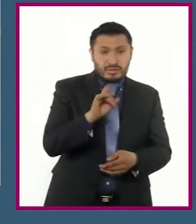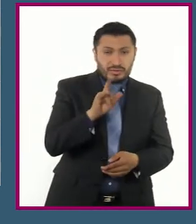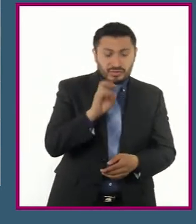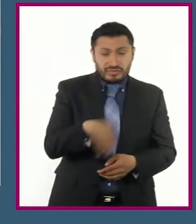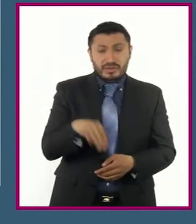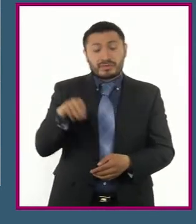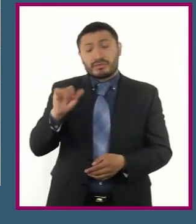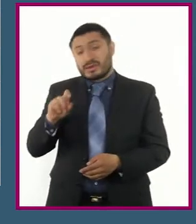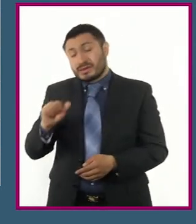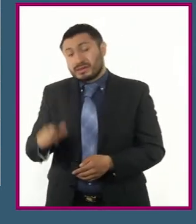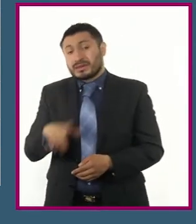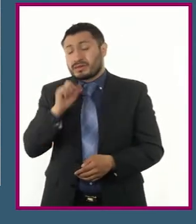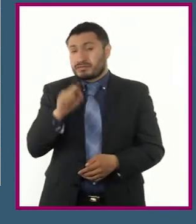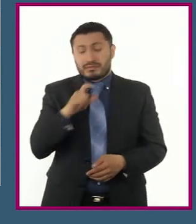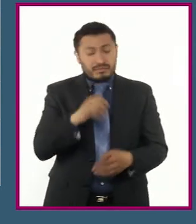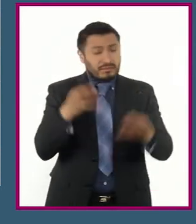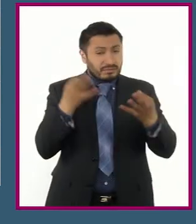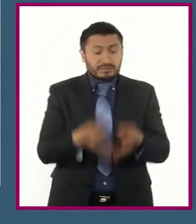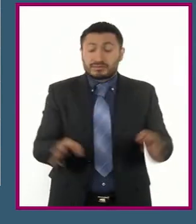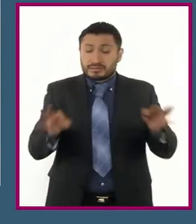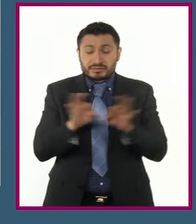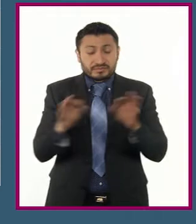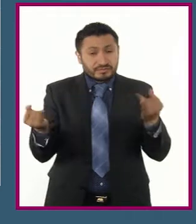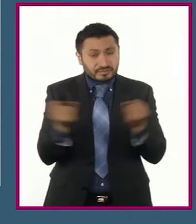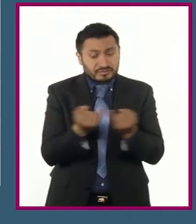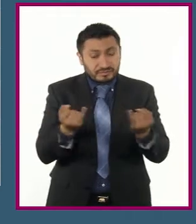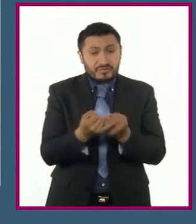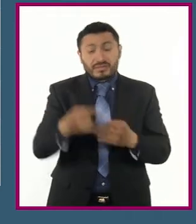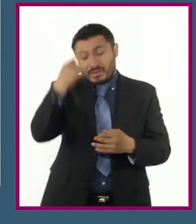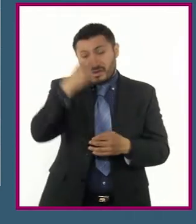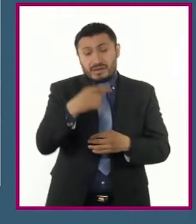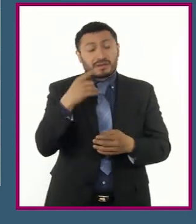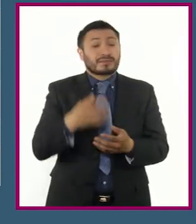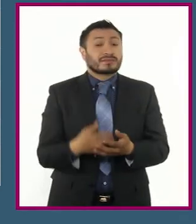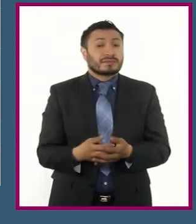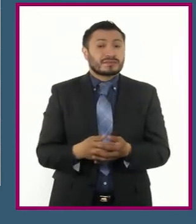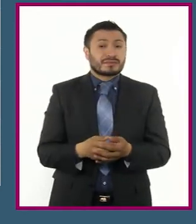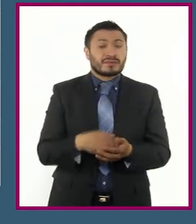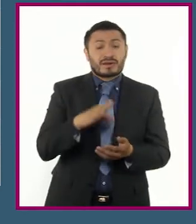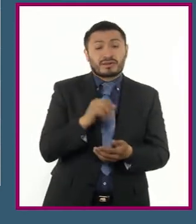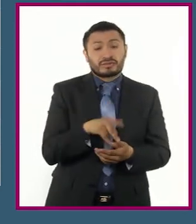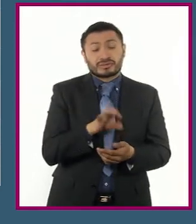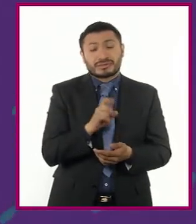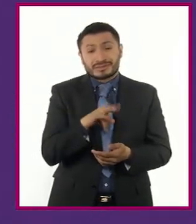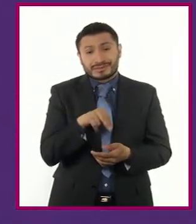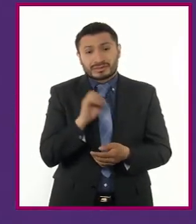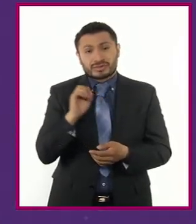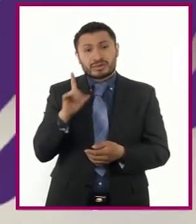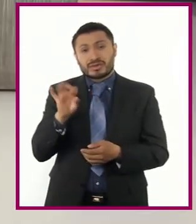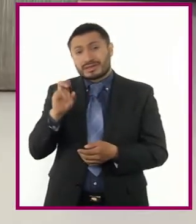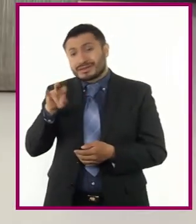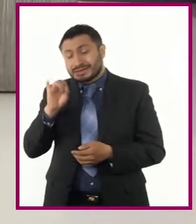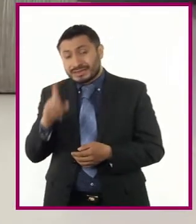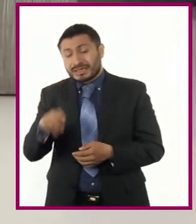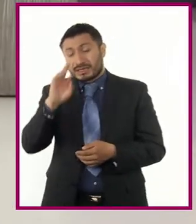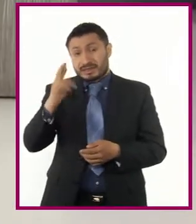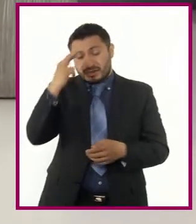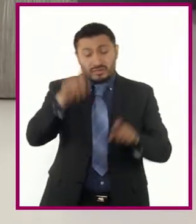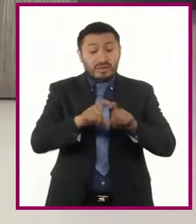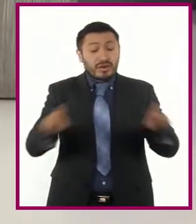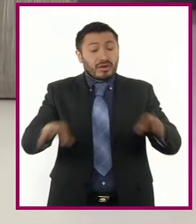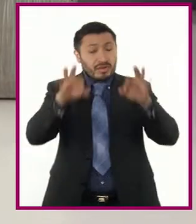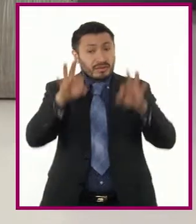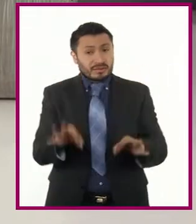la misma magnitud. Para obtener la concentración y la densidad, retomen la fórmula correspondiente.